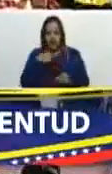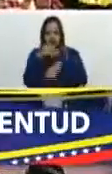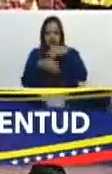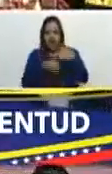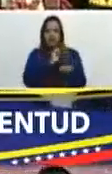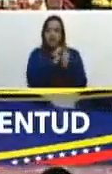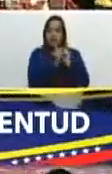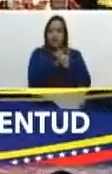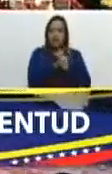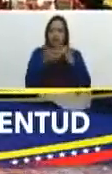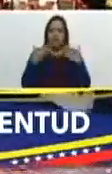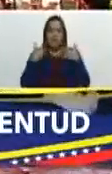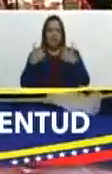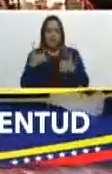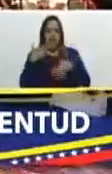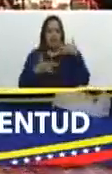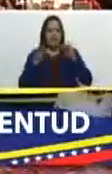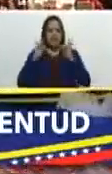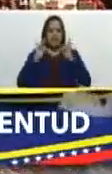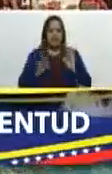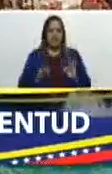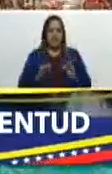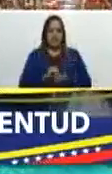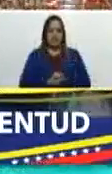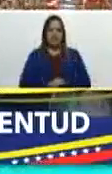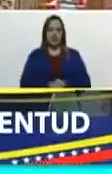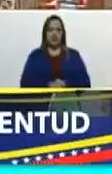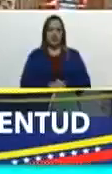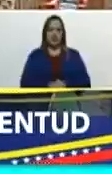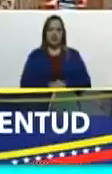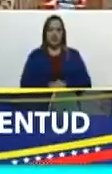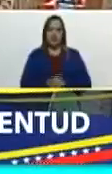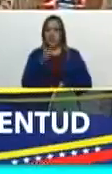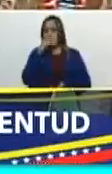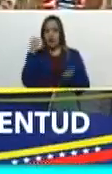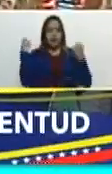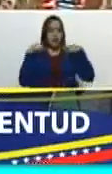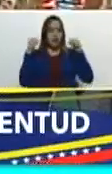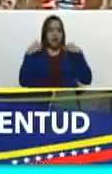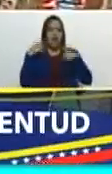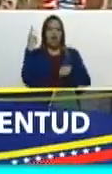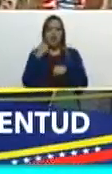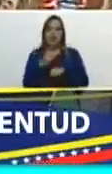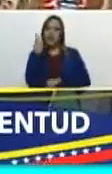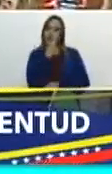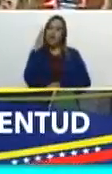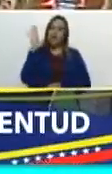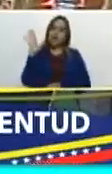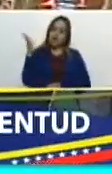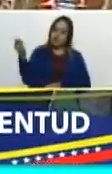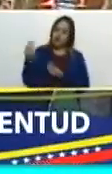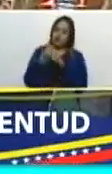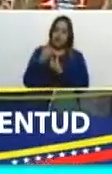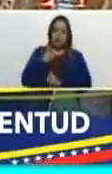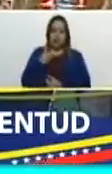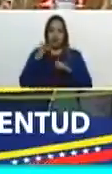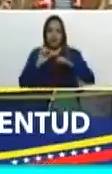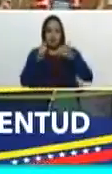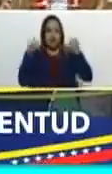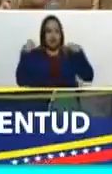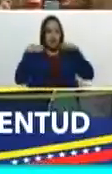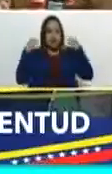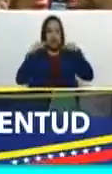Deporte, salud y actividad física, muchachos. El que no está practicando se tiene que comprometer conmigo a empezar a